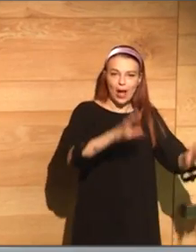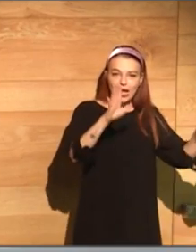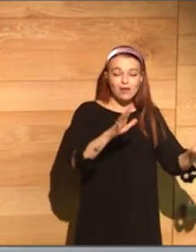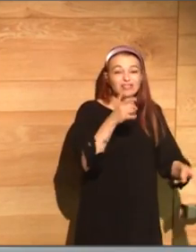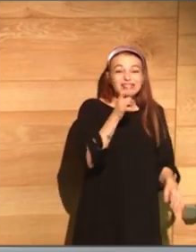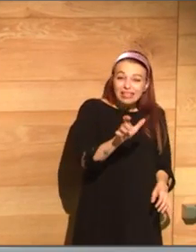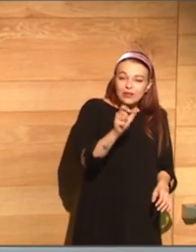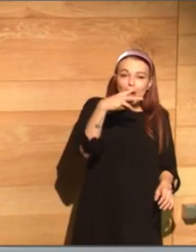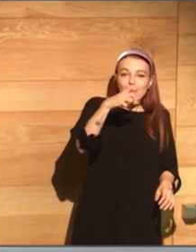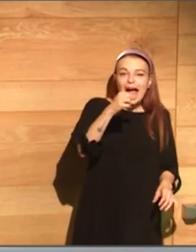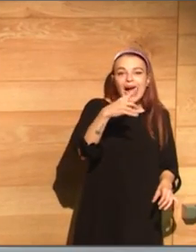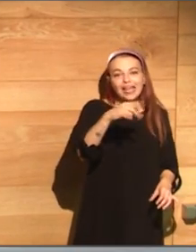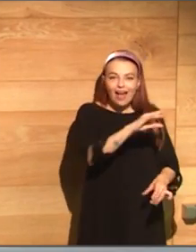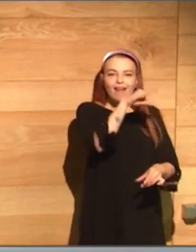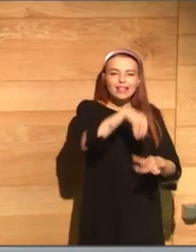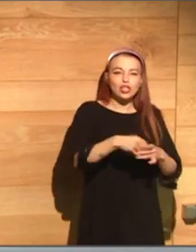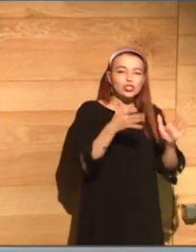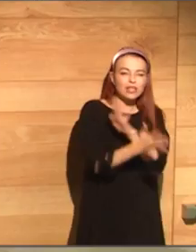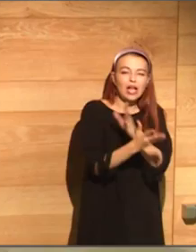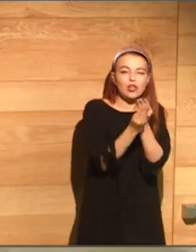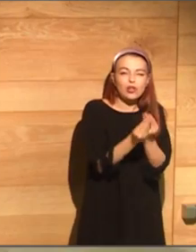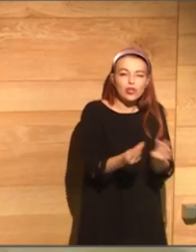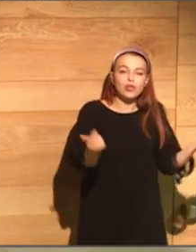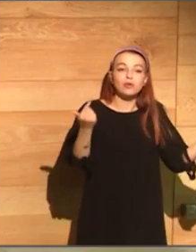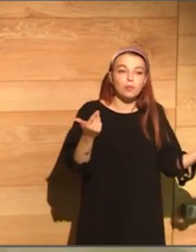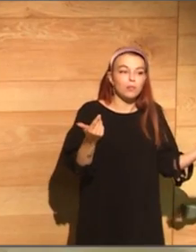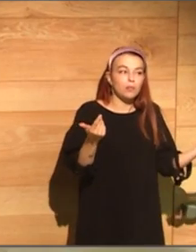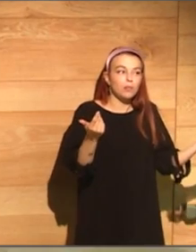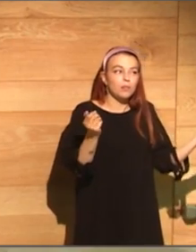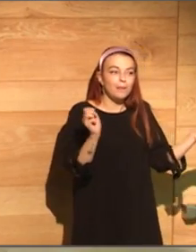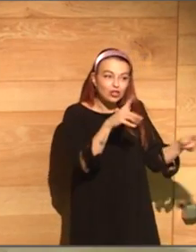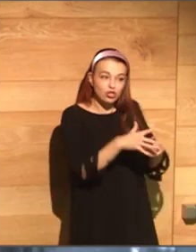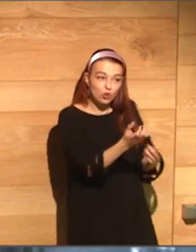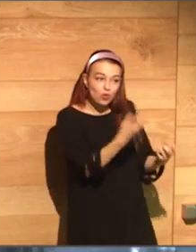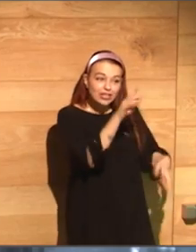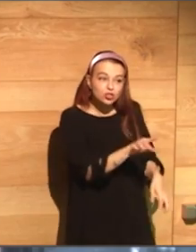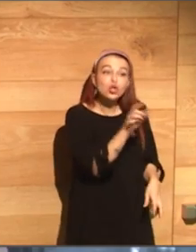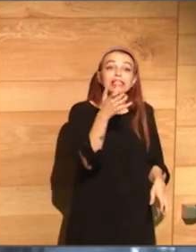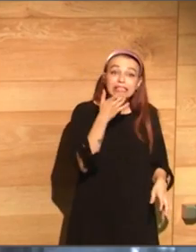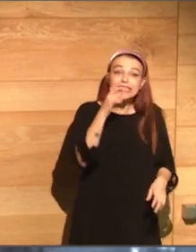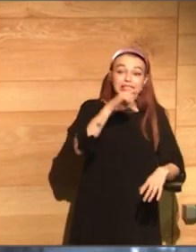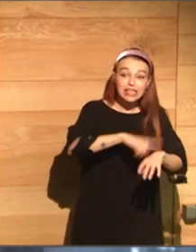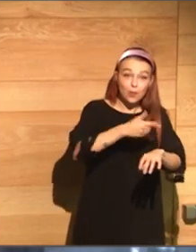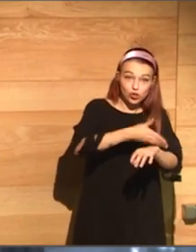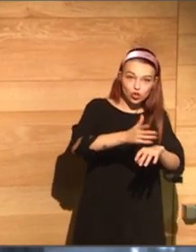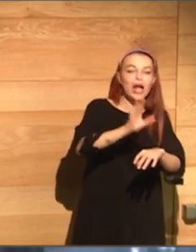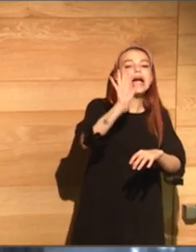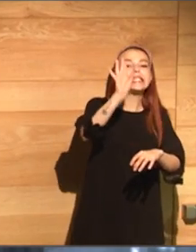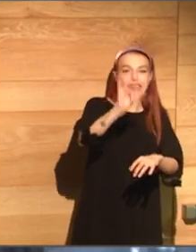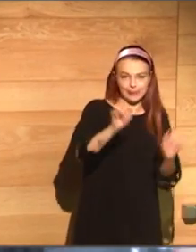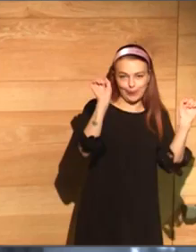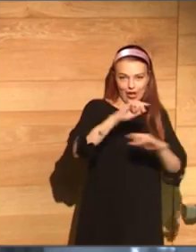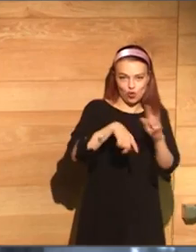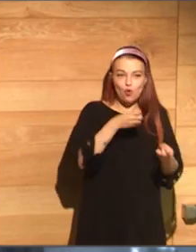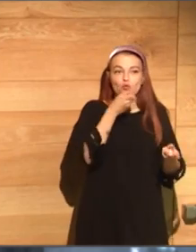palabra haya perdido fuerza. Claro, bueno, pues ya está. Pues ya, ¿en algún momento ya nos vas a contar creado... eso? Si tenemos tiempo hoy,